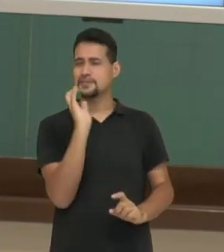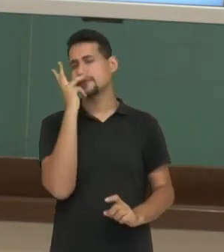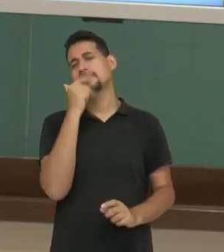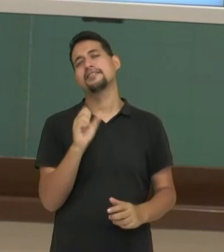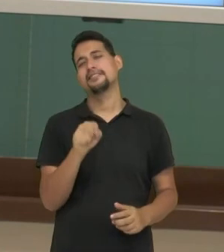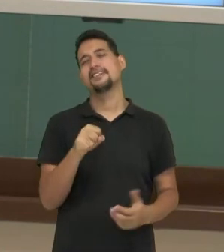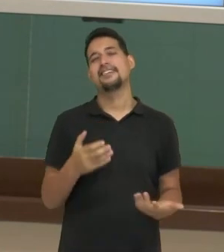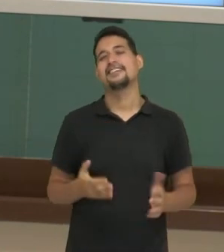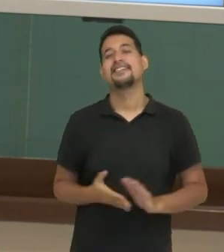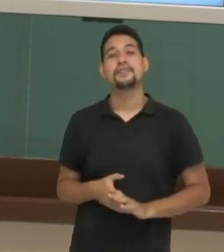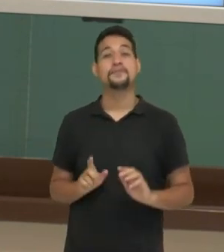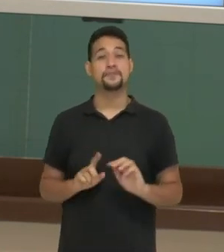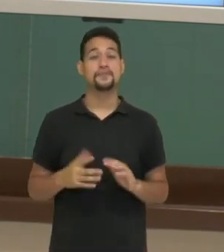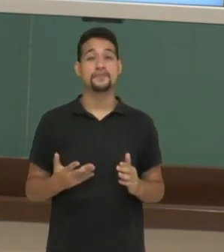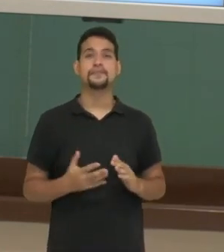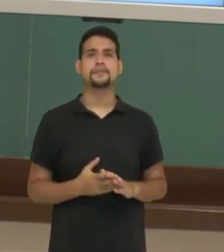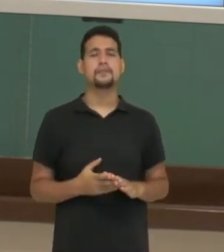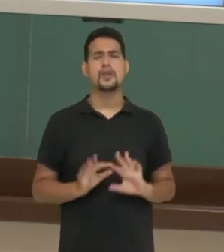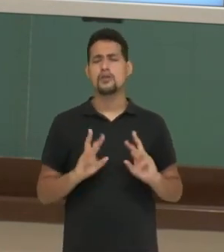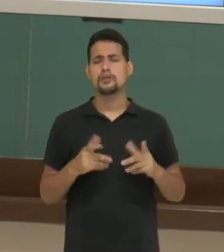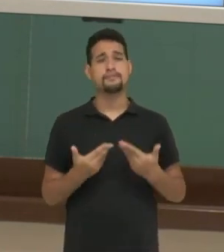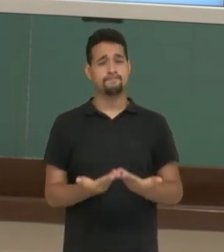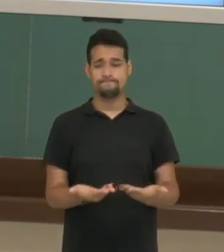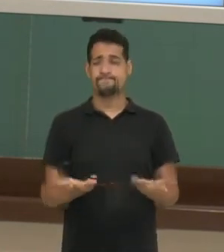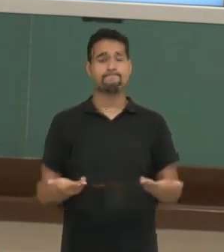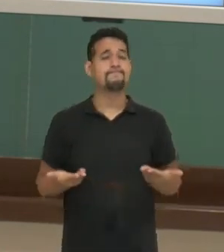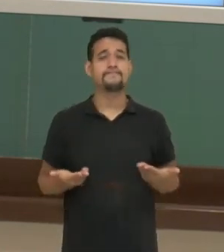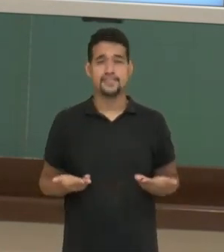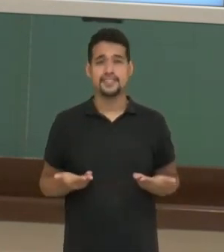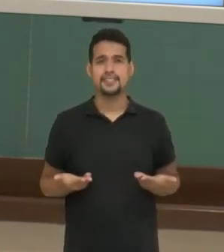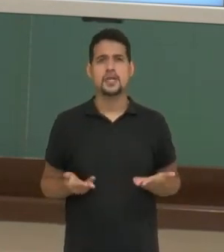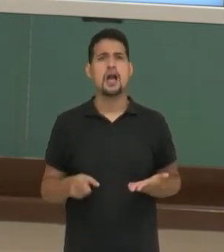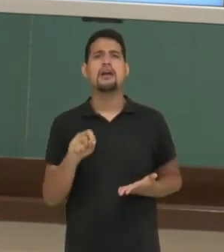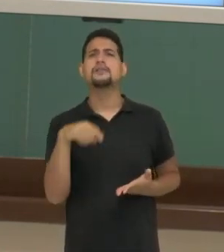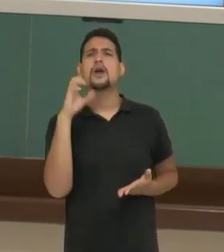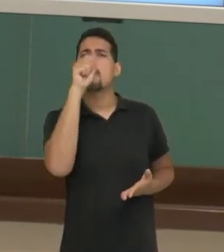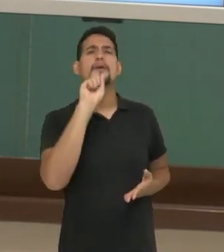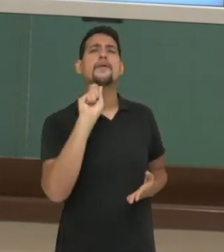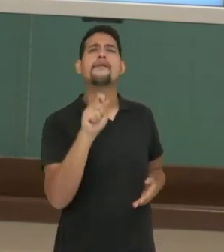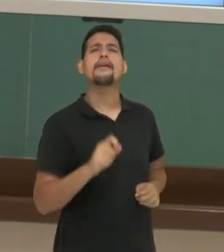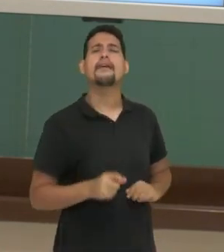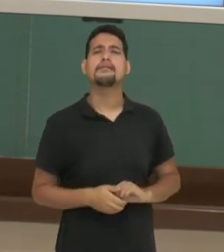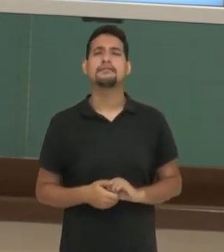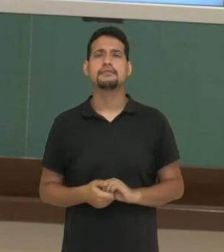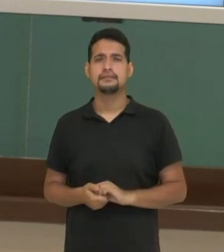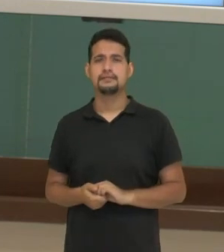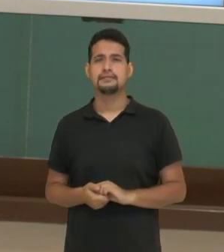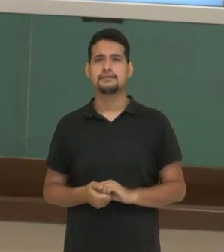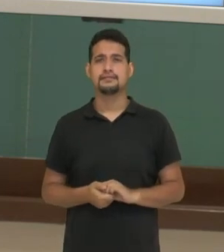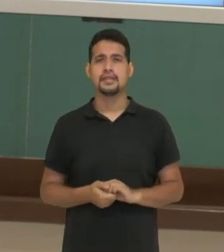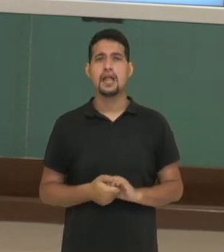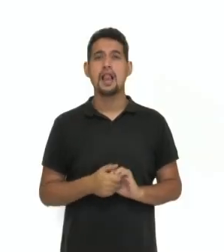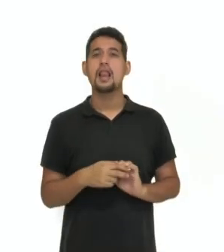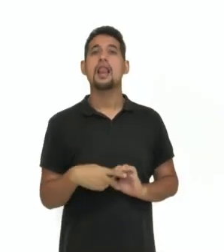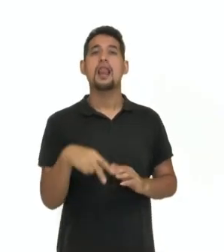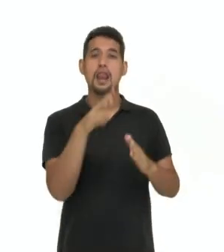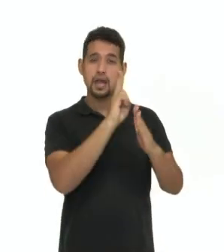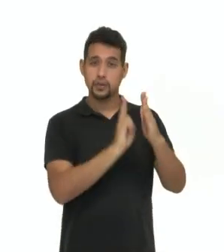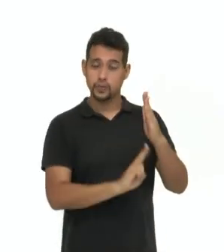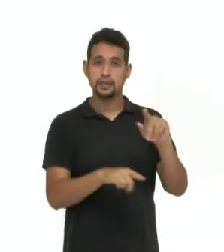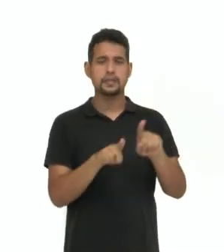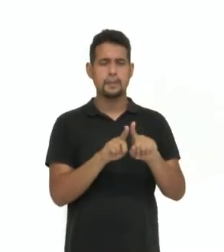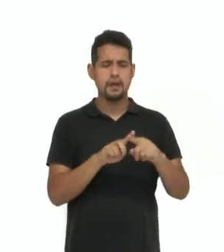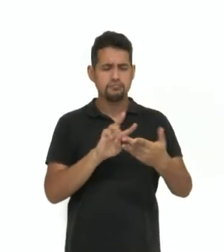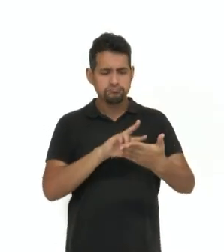¿no? Entonces, chicos e chicas, o que nós aprendemos hoje? Leitura e interpretação